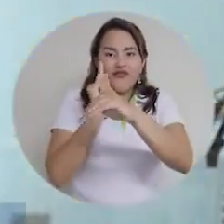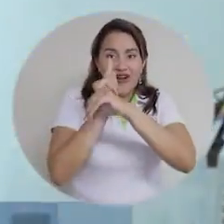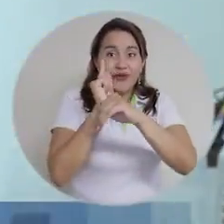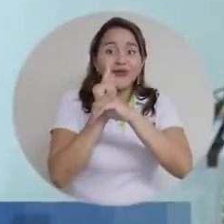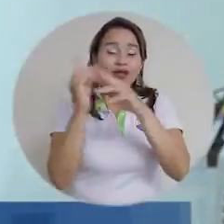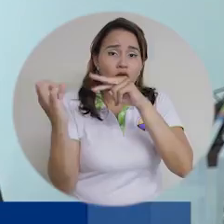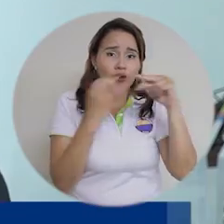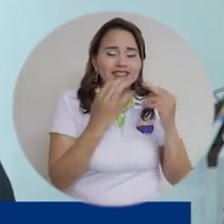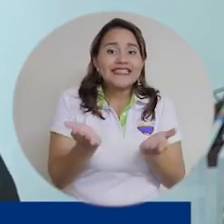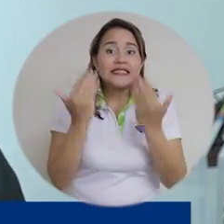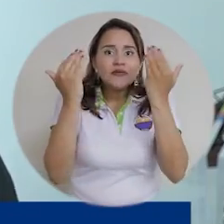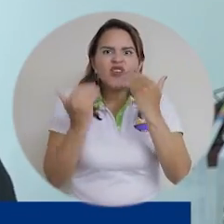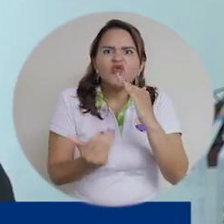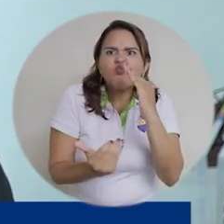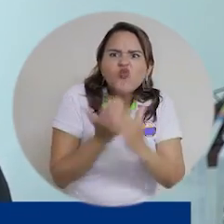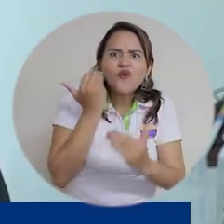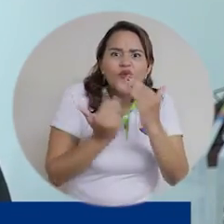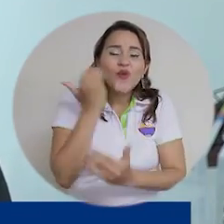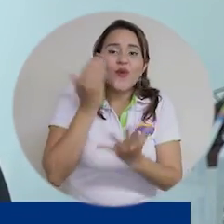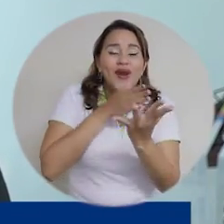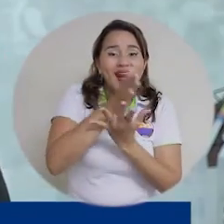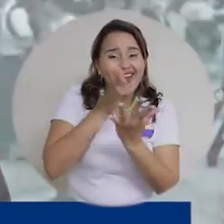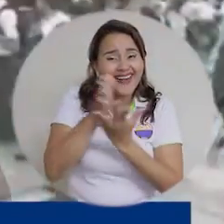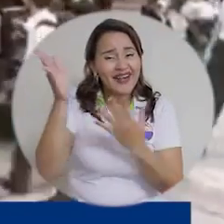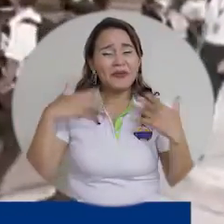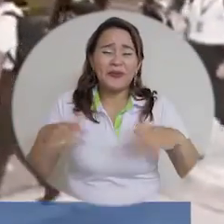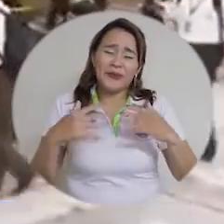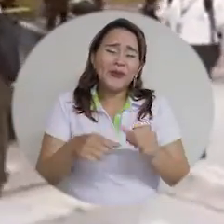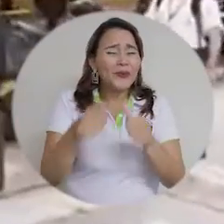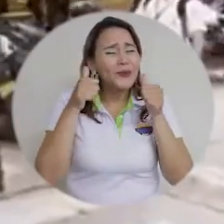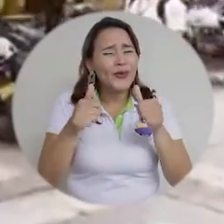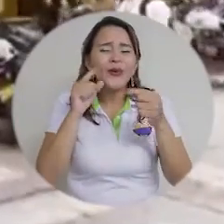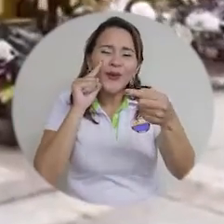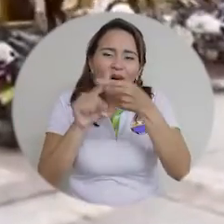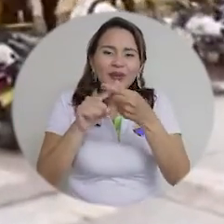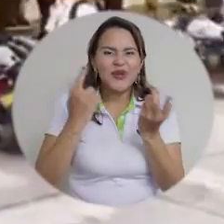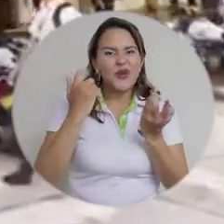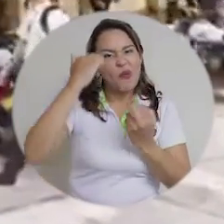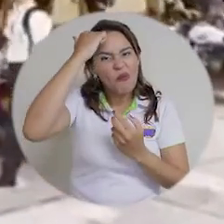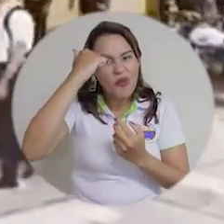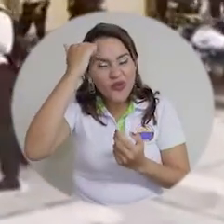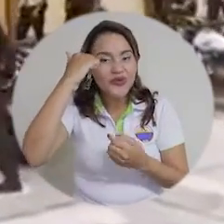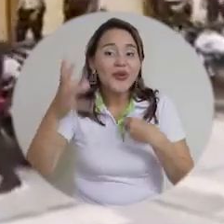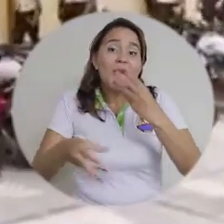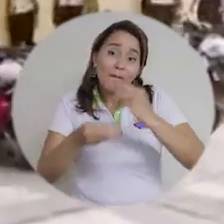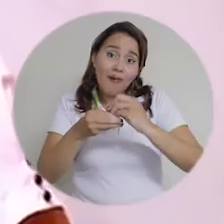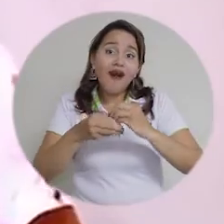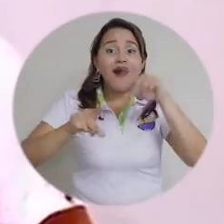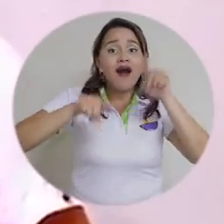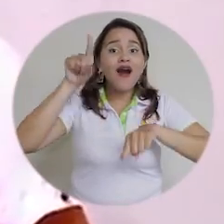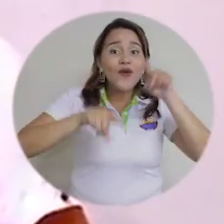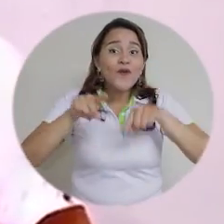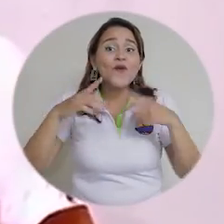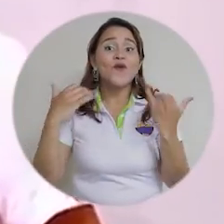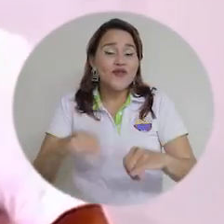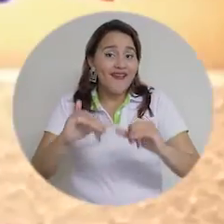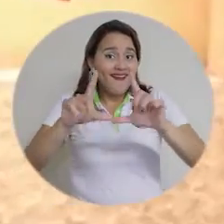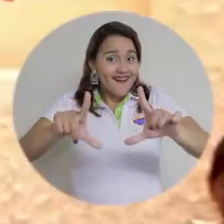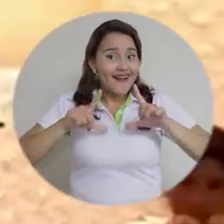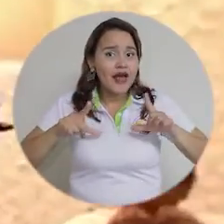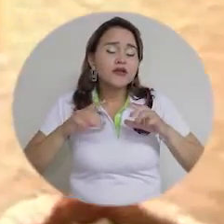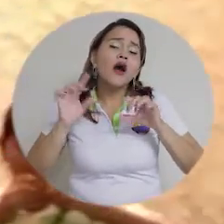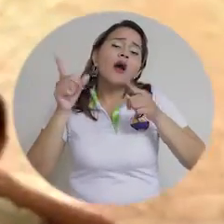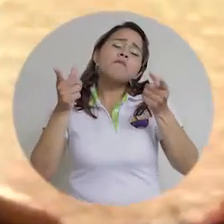Magdalena, por intermedio de la Facultad de Educación, ha hecho un lanzamiento de 11 nuevos programas. Estamos haciendo todo para que nuestros docentes,